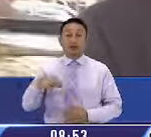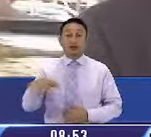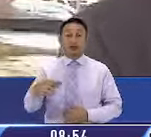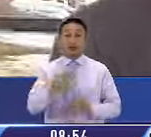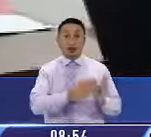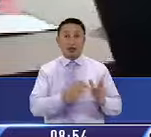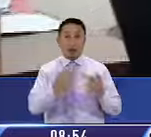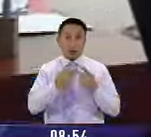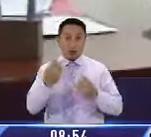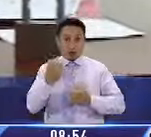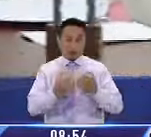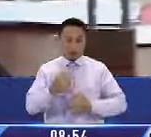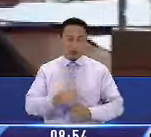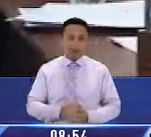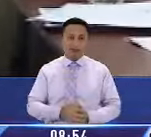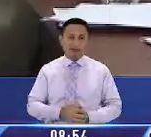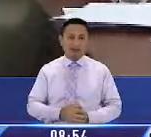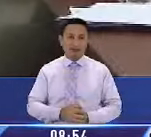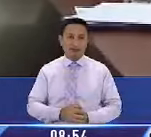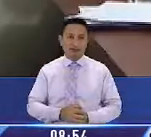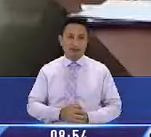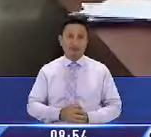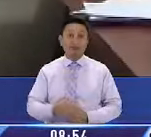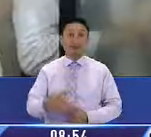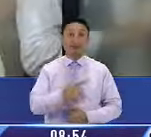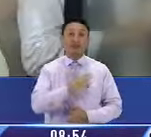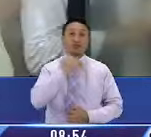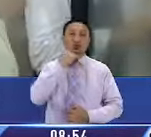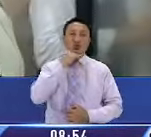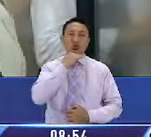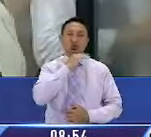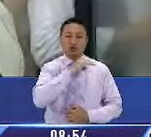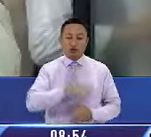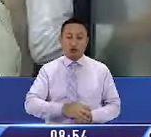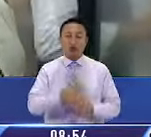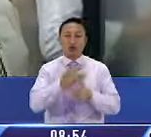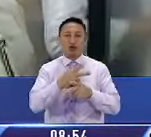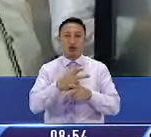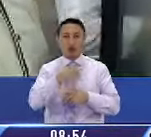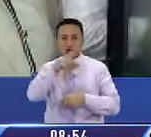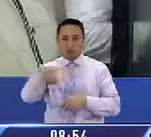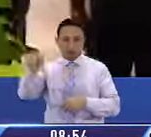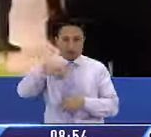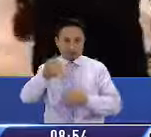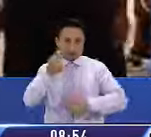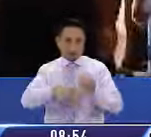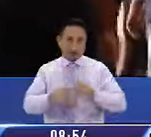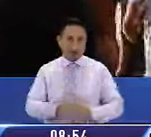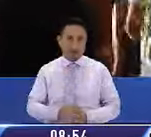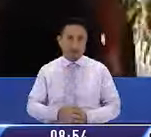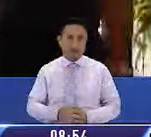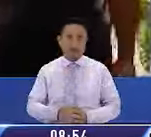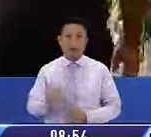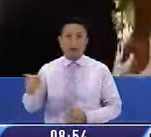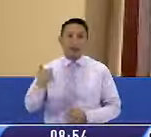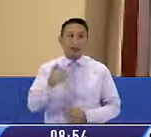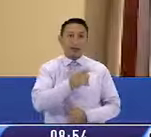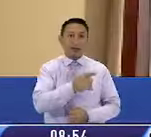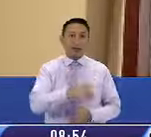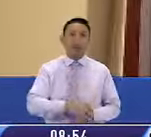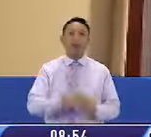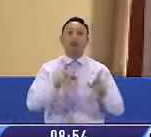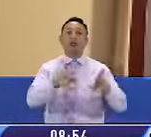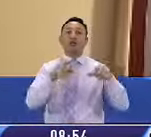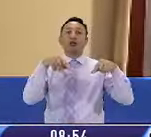orden público. Encontraron novedades como insalubridad, expendio de productos no autorizados y lo que se repitió casi en todos. No tenían